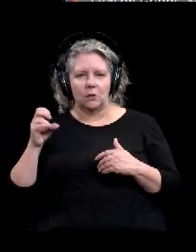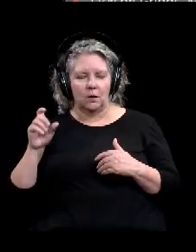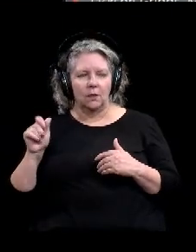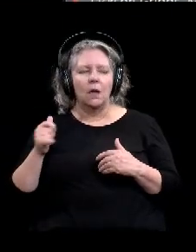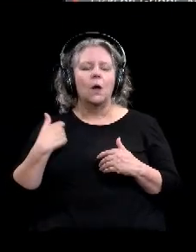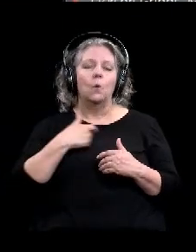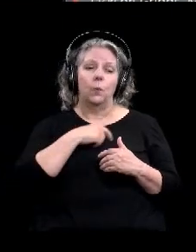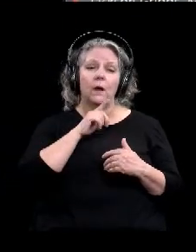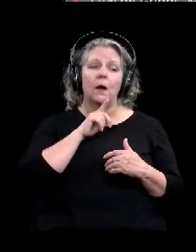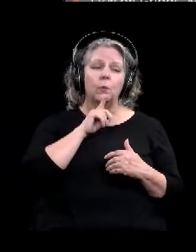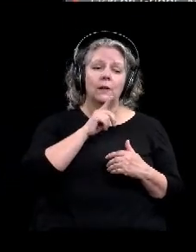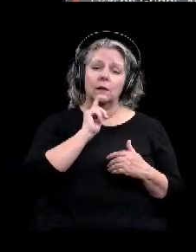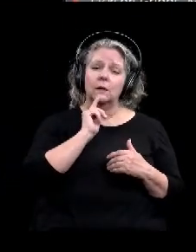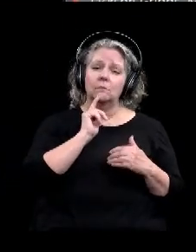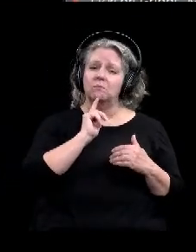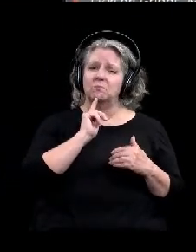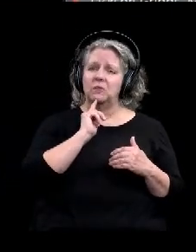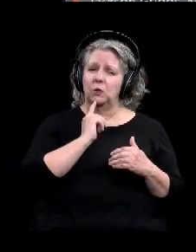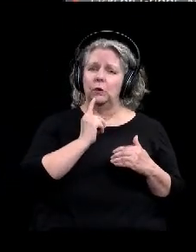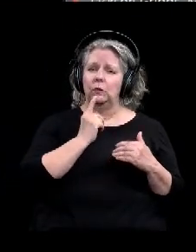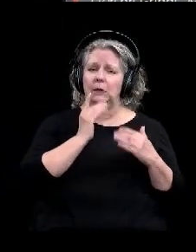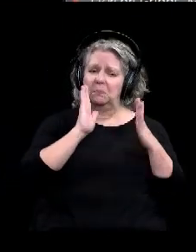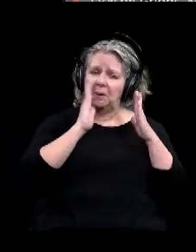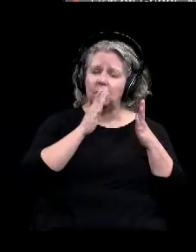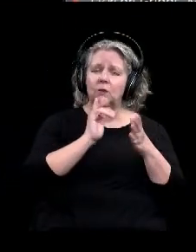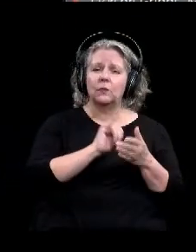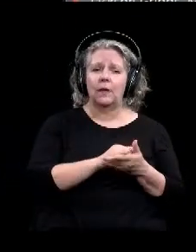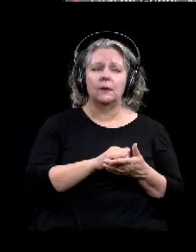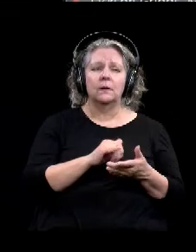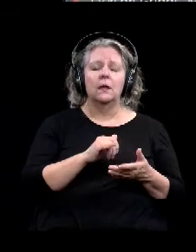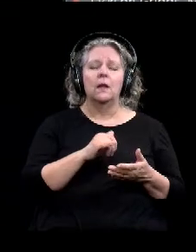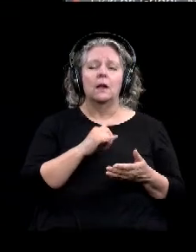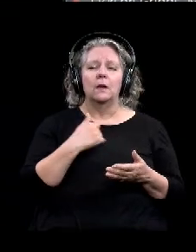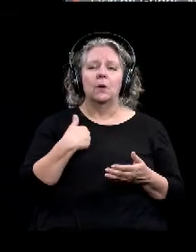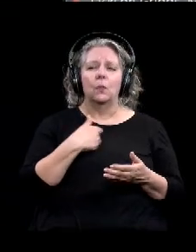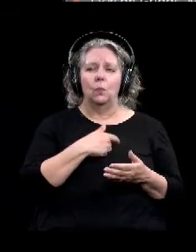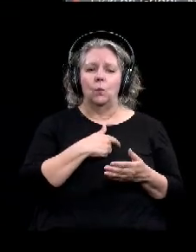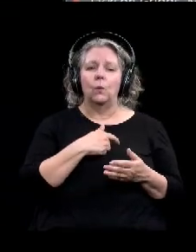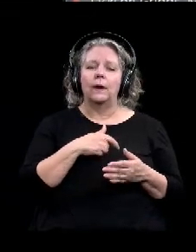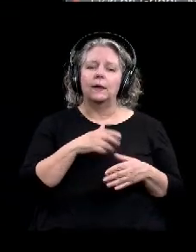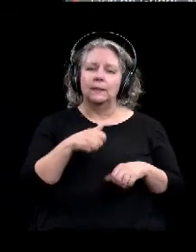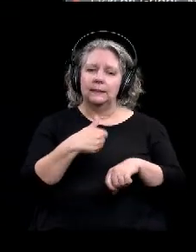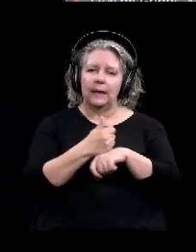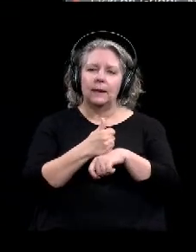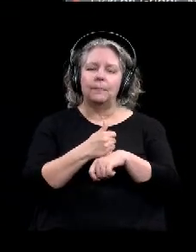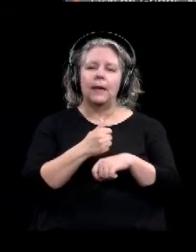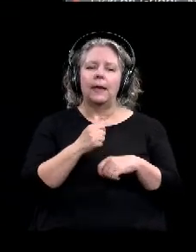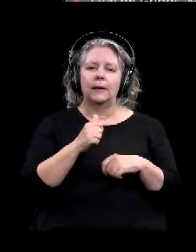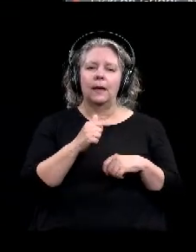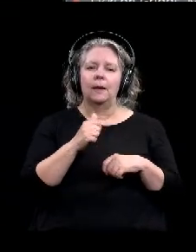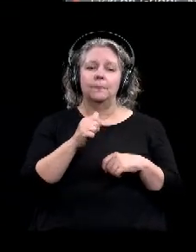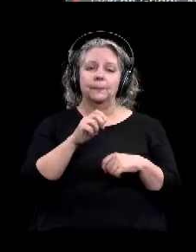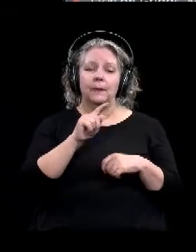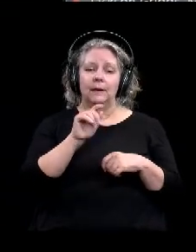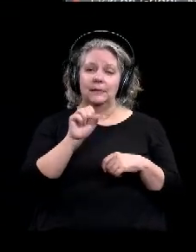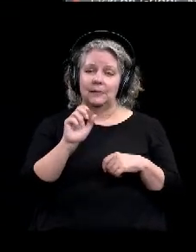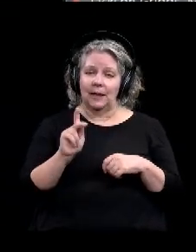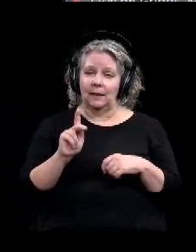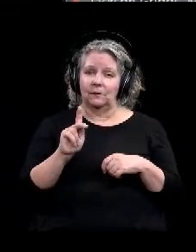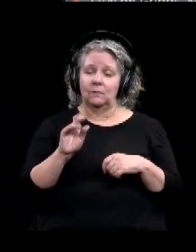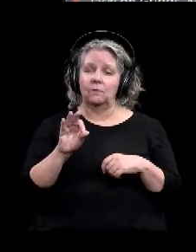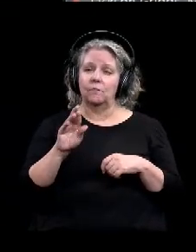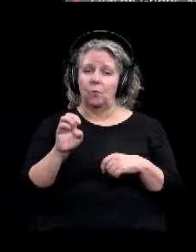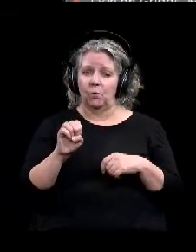una fuerza que un equipo de fuerza que va a estar allí incrementando estás